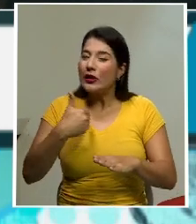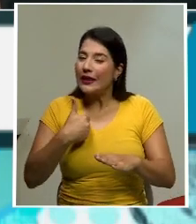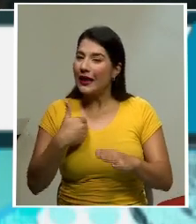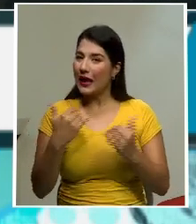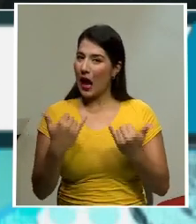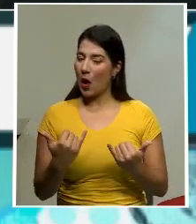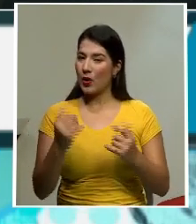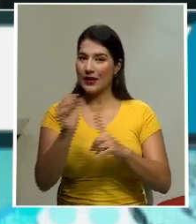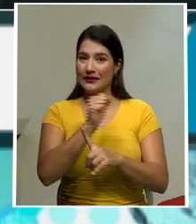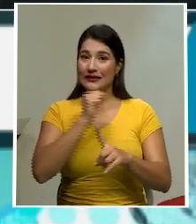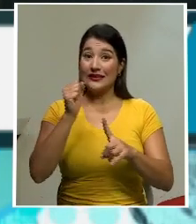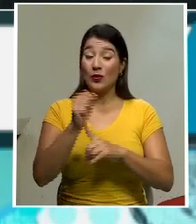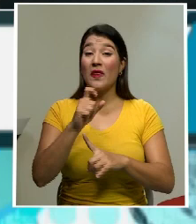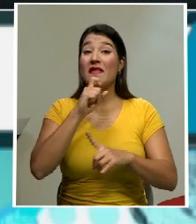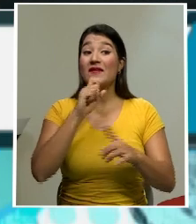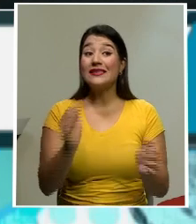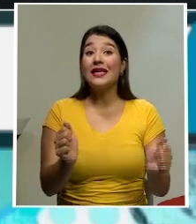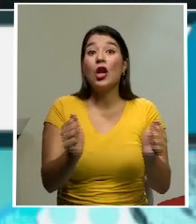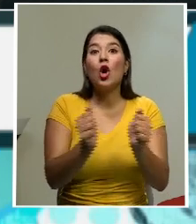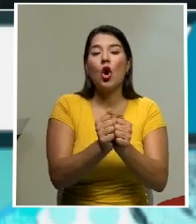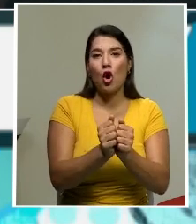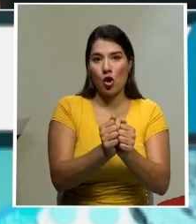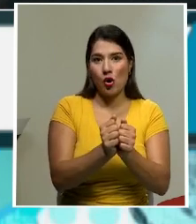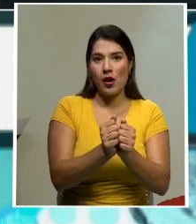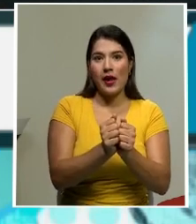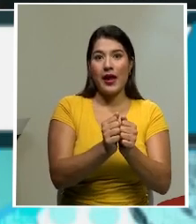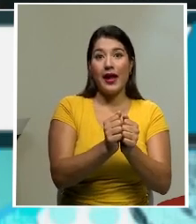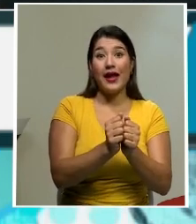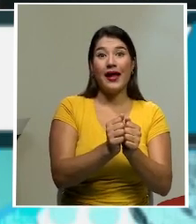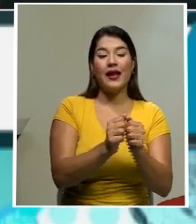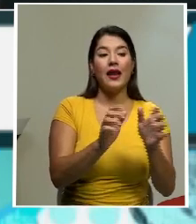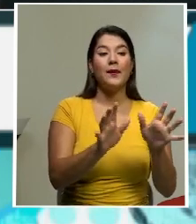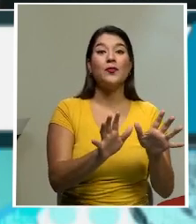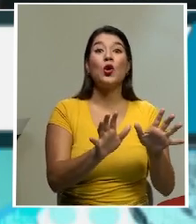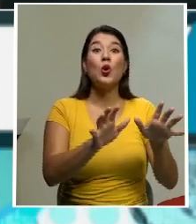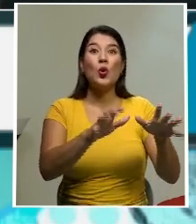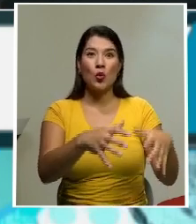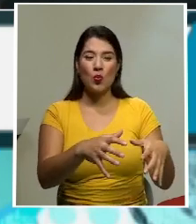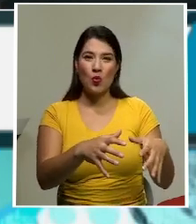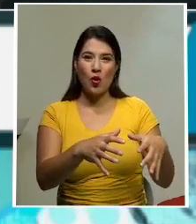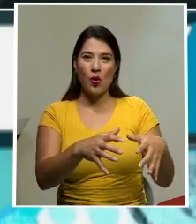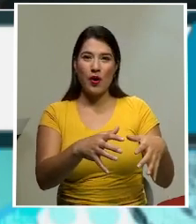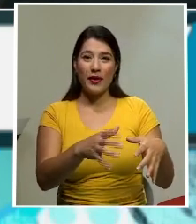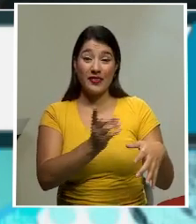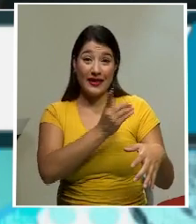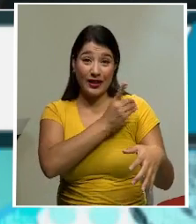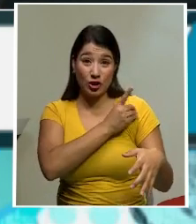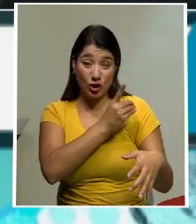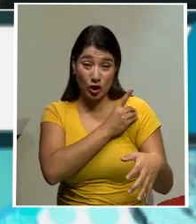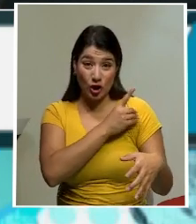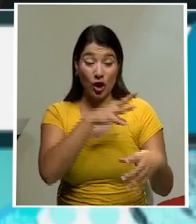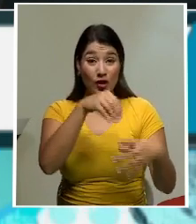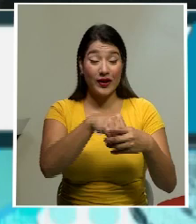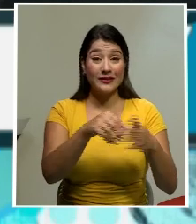complejo con este directorio de oposición y por supuesto con lo que va a ser la aprobación de varios proyectos de interés